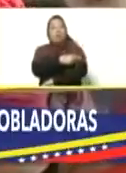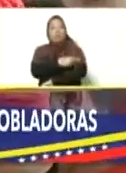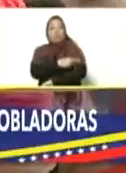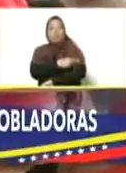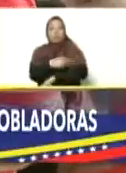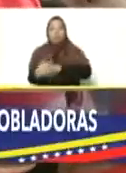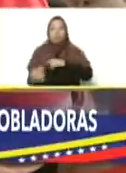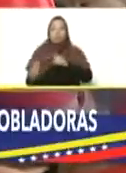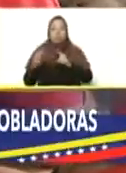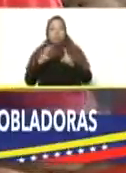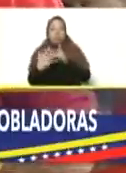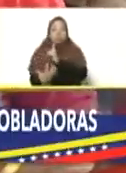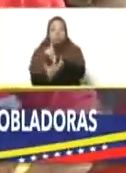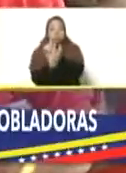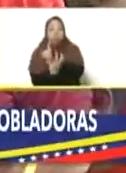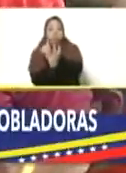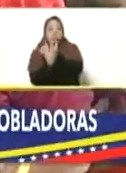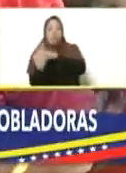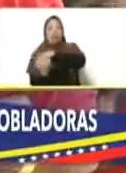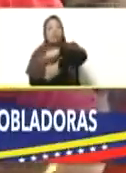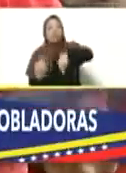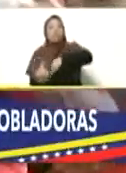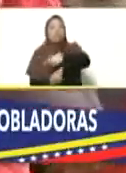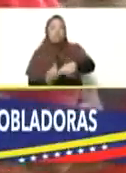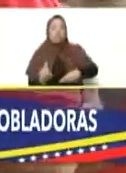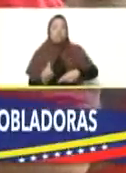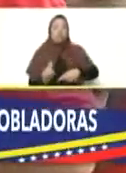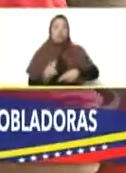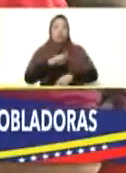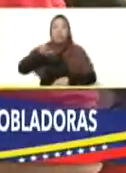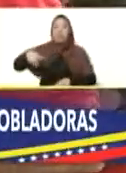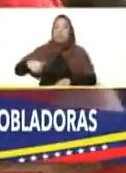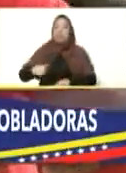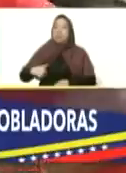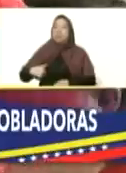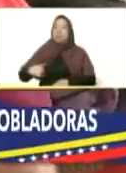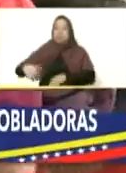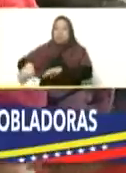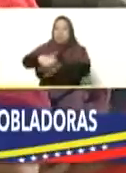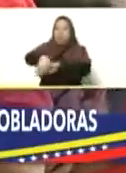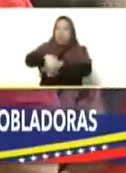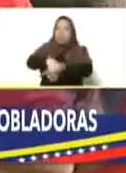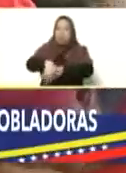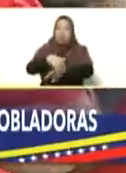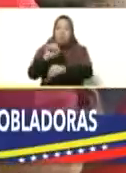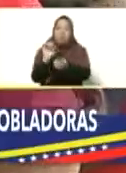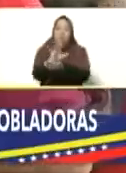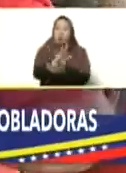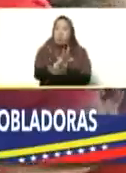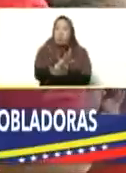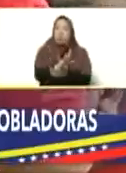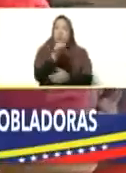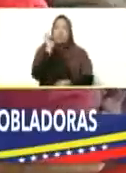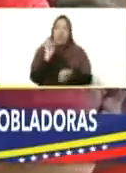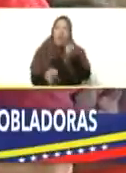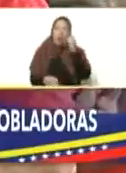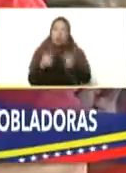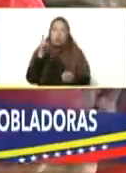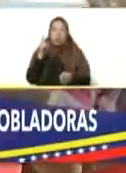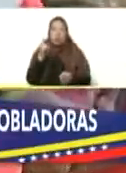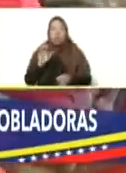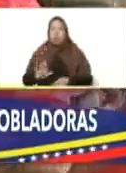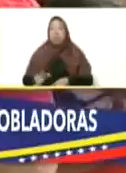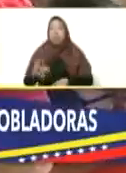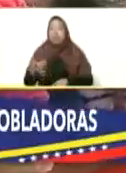ataca a algo cuando se ataca la revolución en salir a nosotras nos echan a la calle e intentan hacerlo algunas logran hacerlo